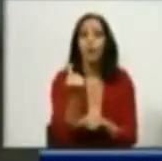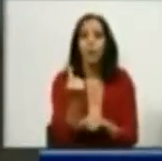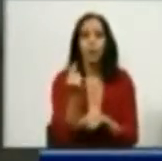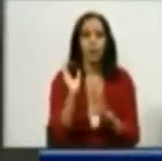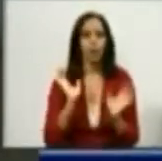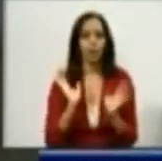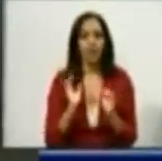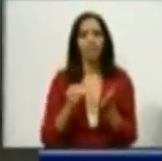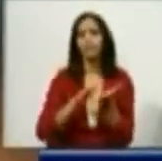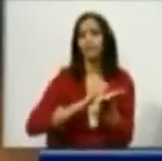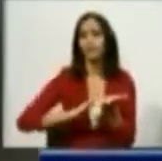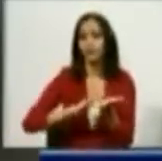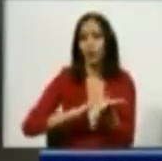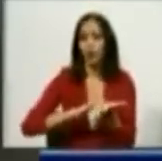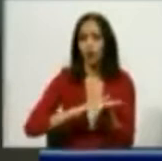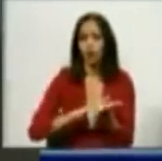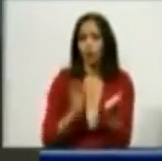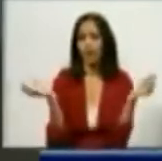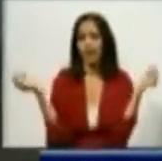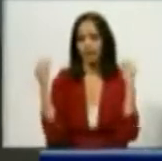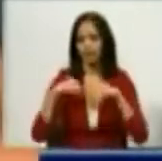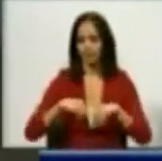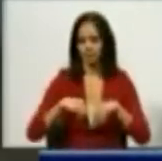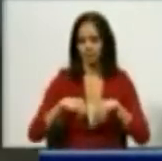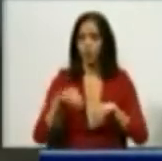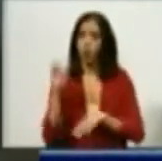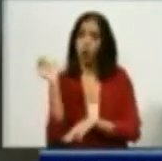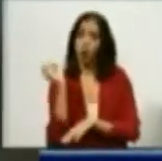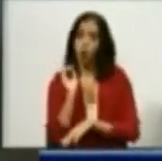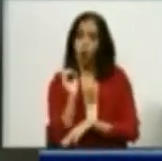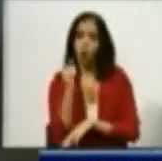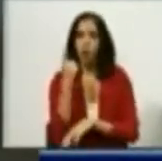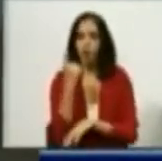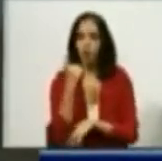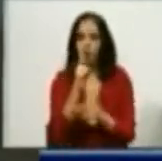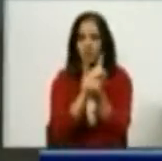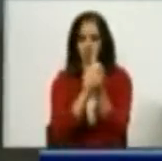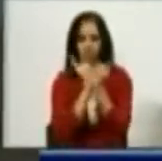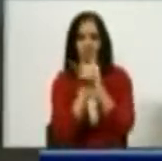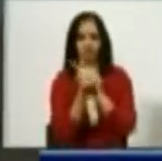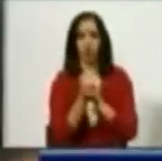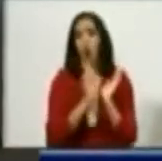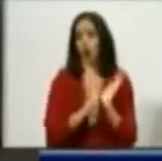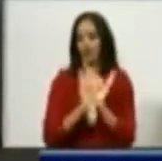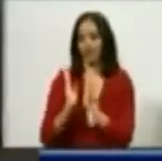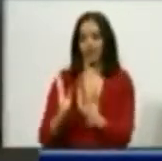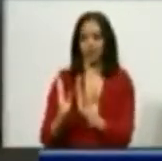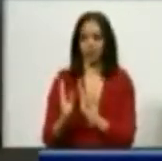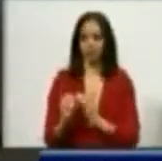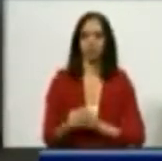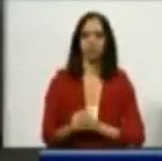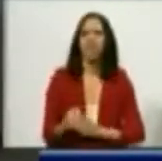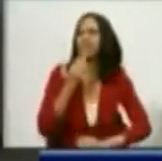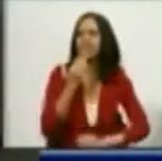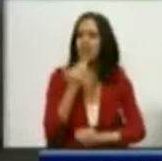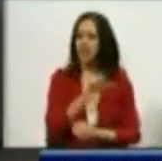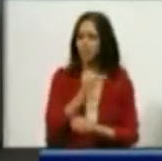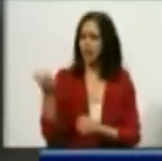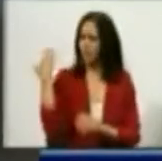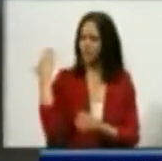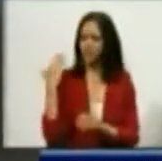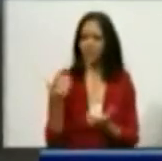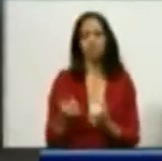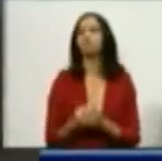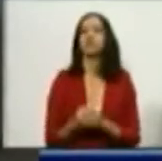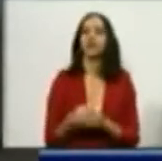solución pactada o una transición ordenada recientemente la semana pasada en ocasión